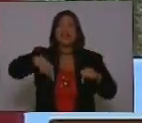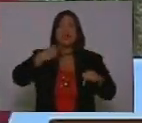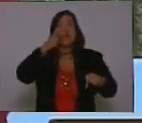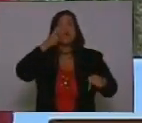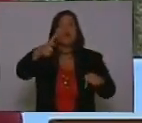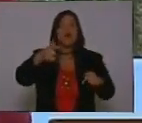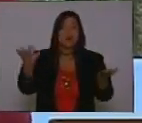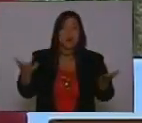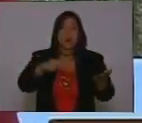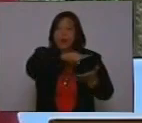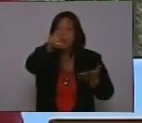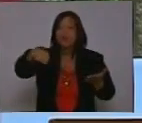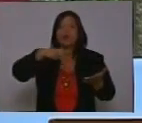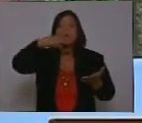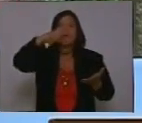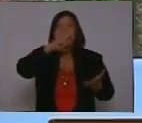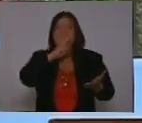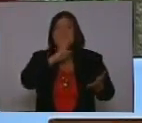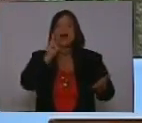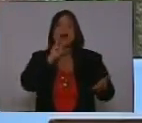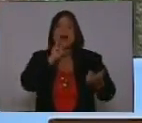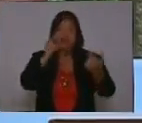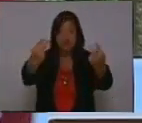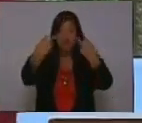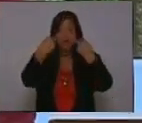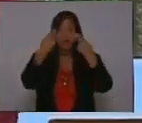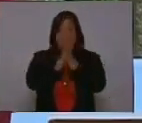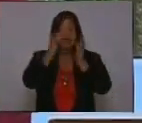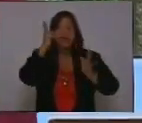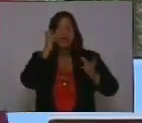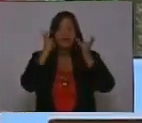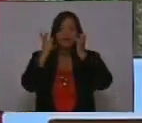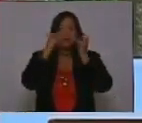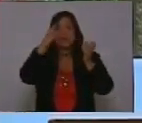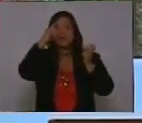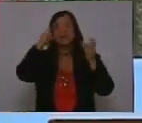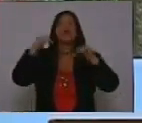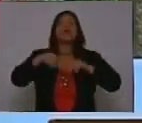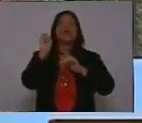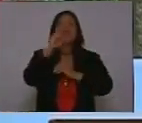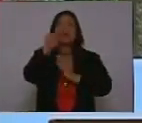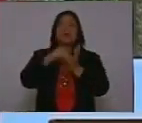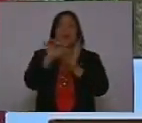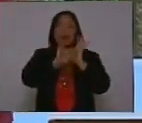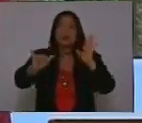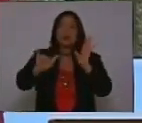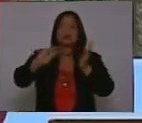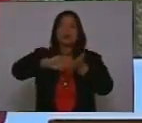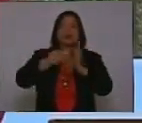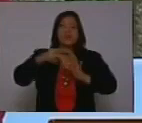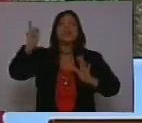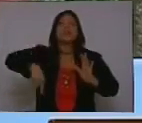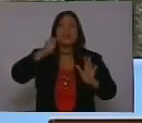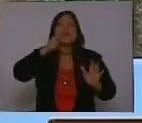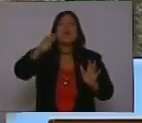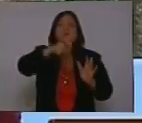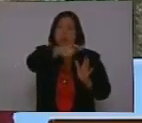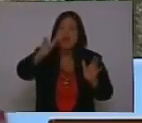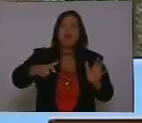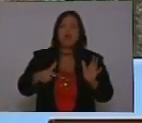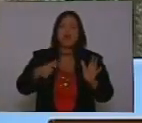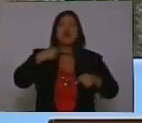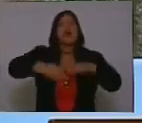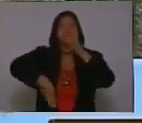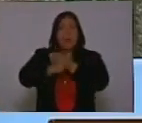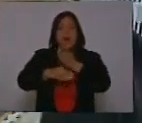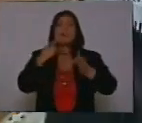pueblo, usted madre que me ve y me está escuchando, esta Asamblea Nacional Constituyente también es pueblo, y le vamos